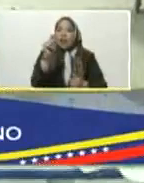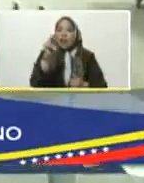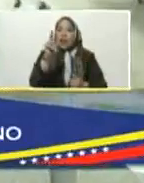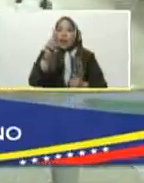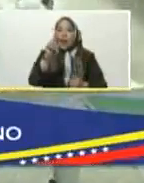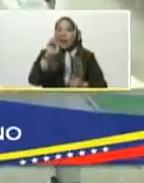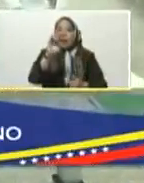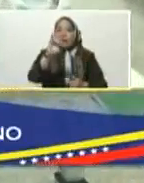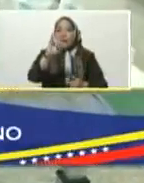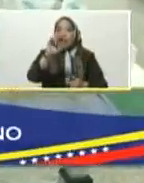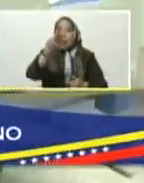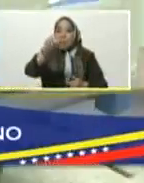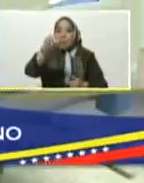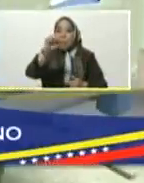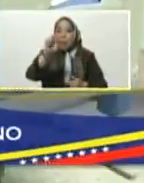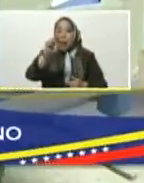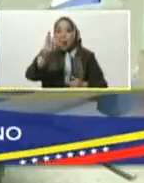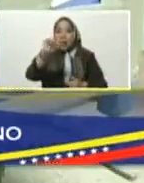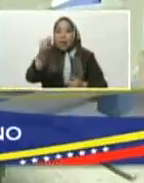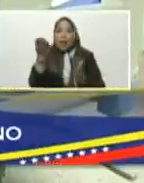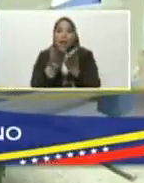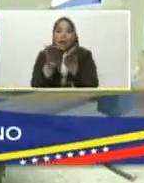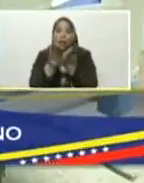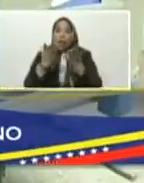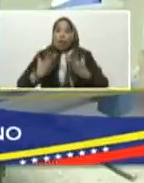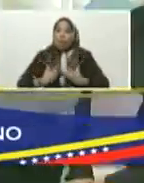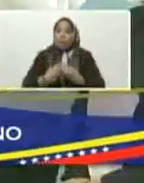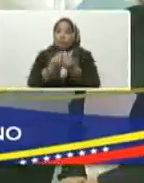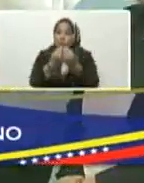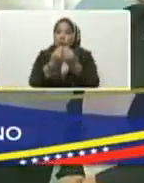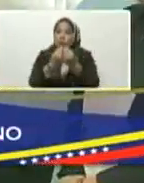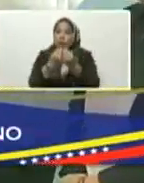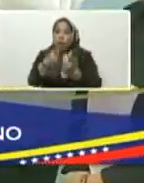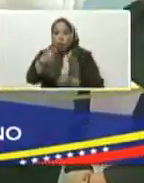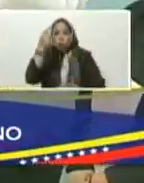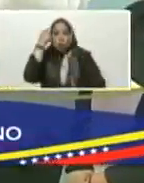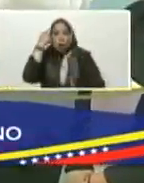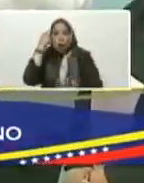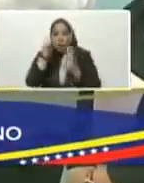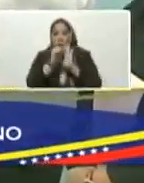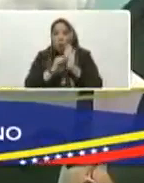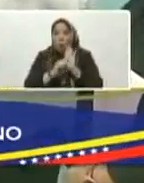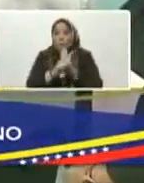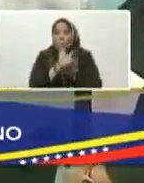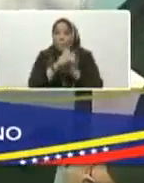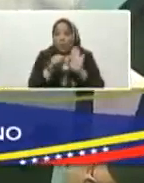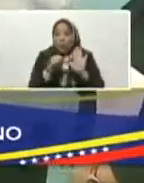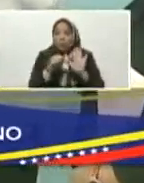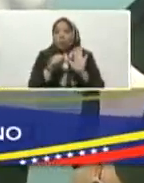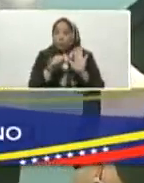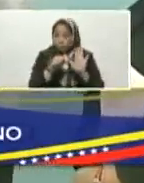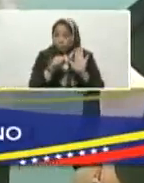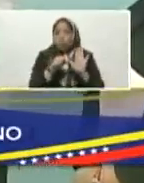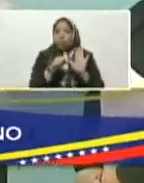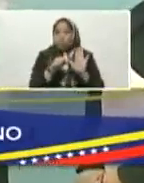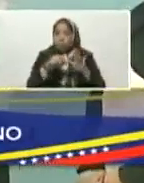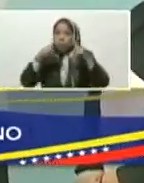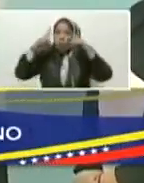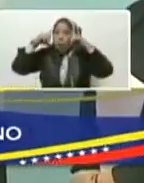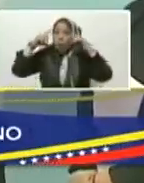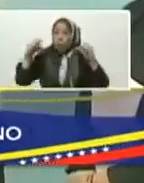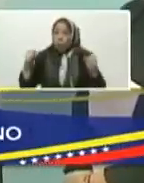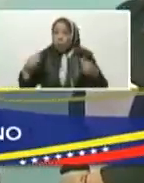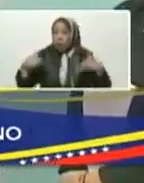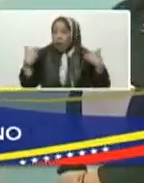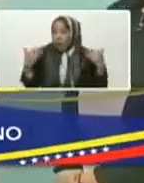Juan Carlos. ¡Claro! ¿Tú eres cirujano? Cirujano, sí. Correcto. Bueno, me alegra mucho